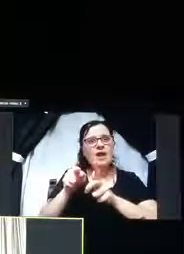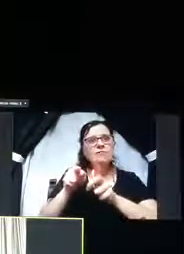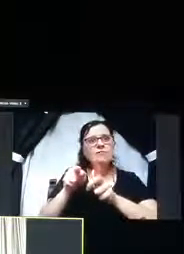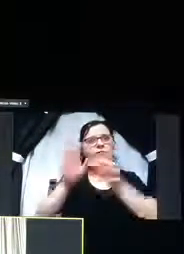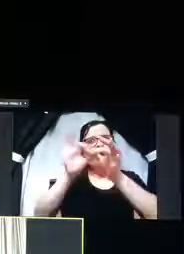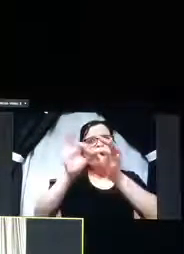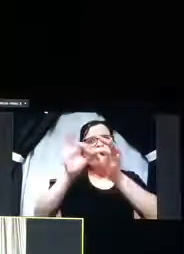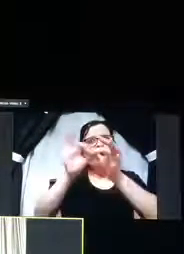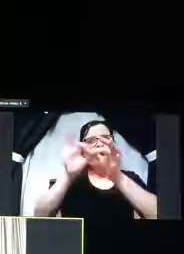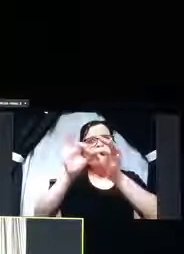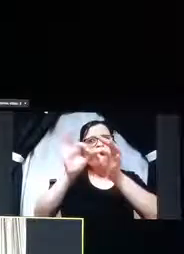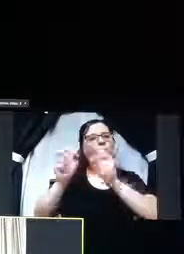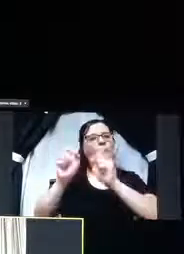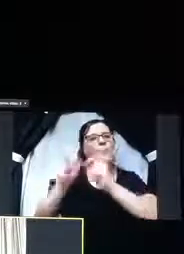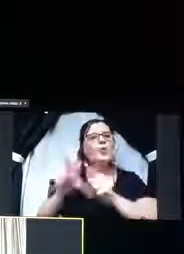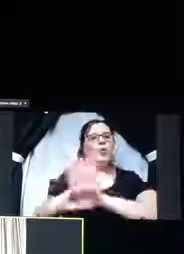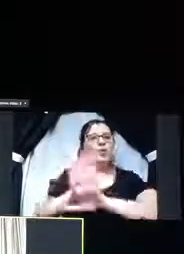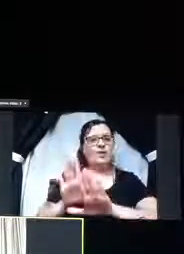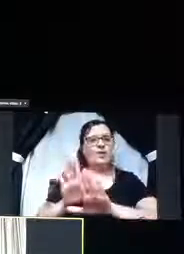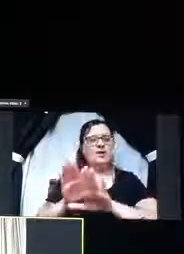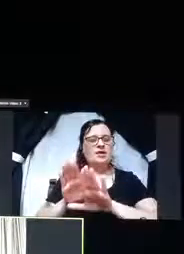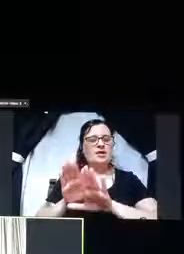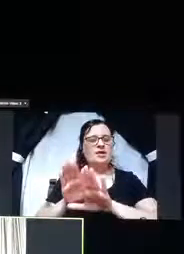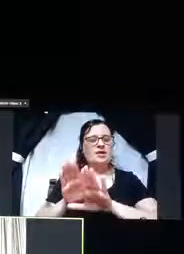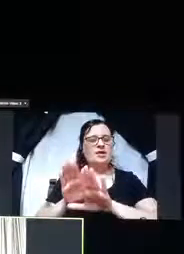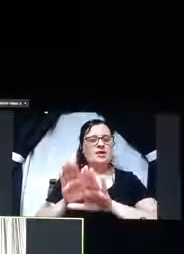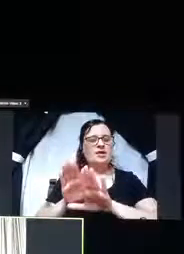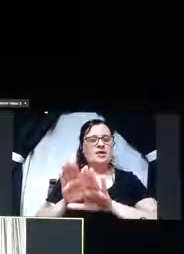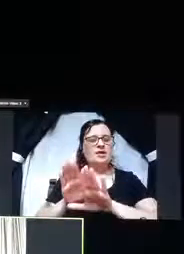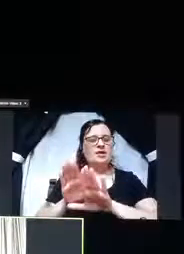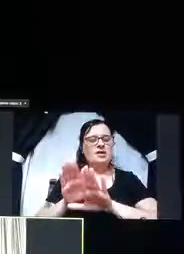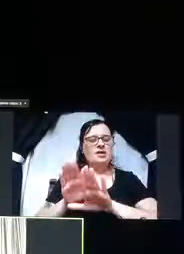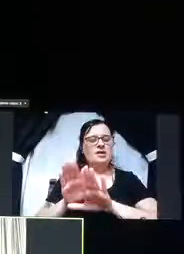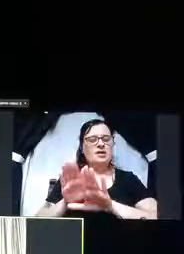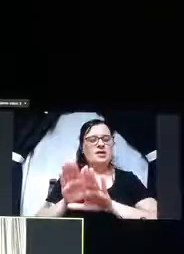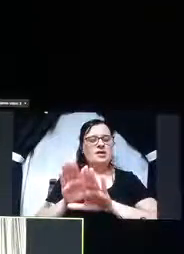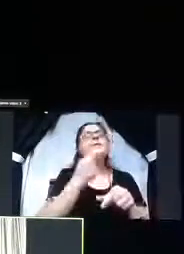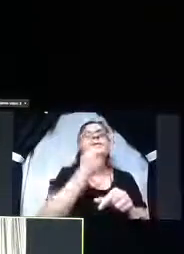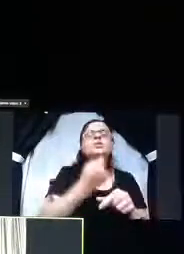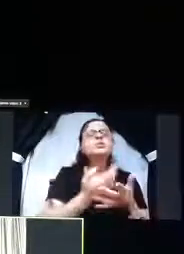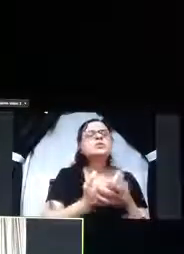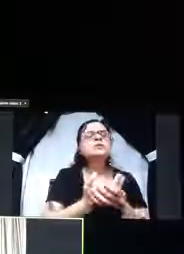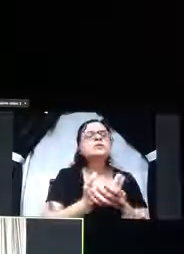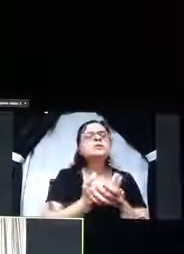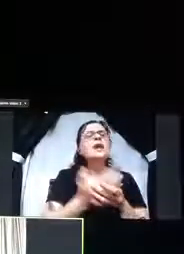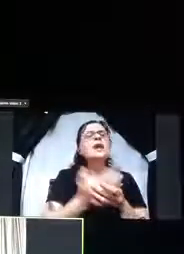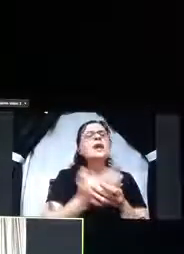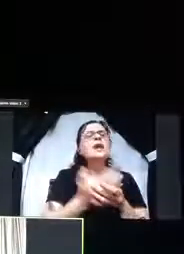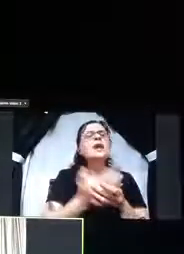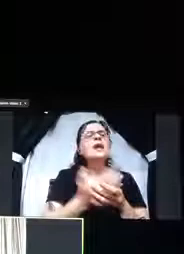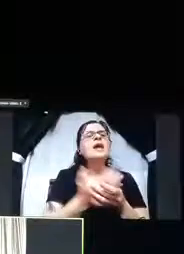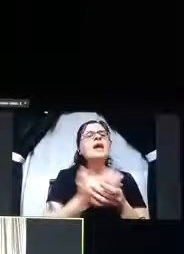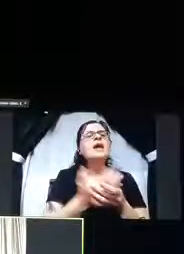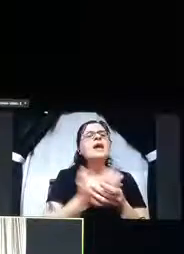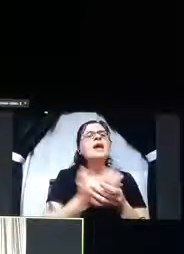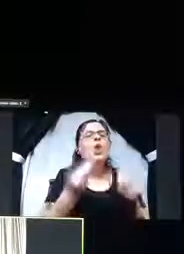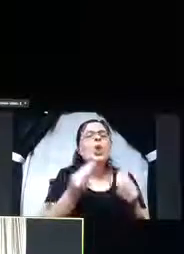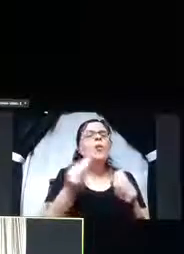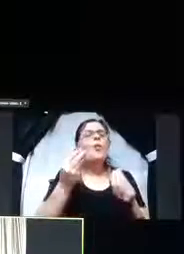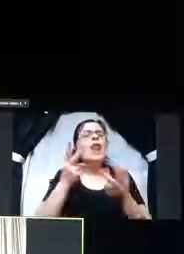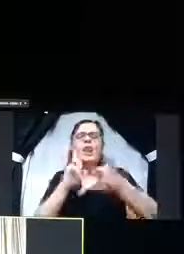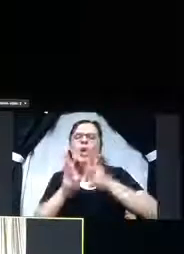Claro. Y en ese caso, ¿hay transferencias, Georgie? Transferencias de aprender la lengua de